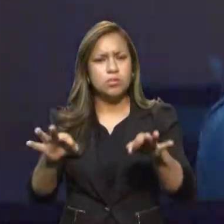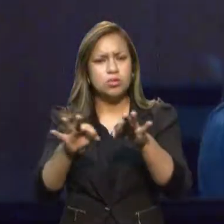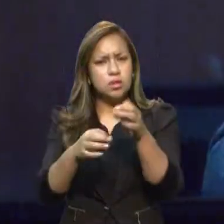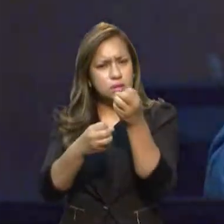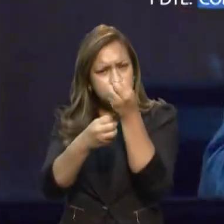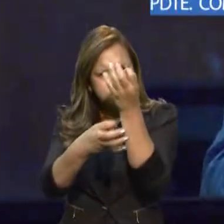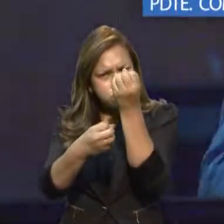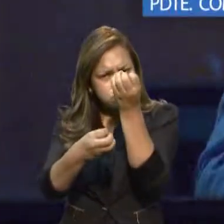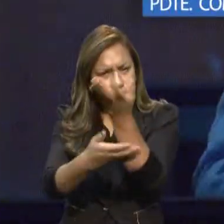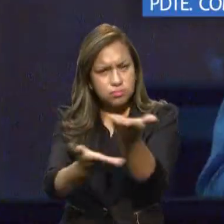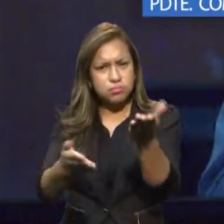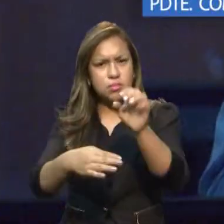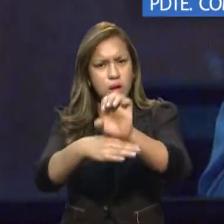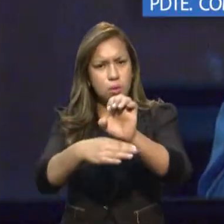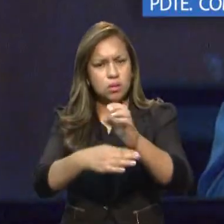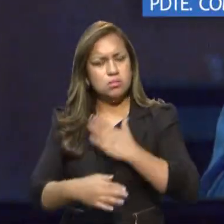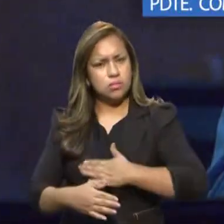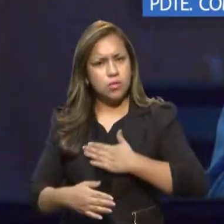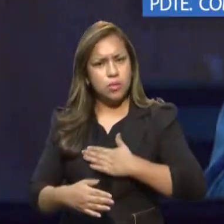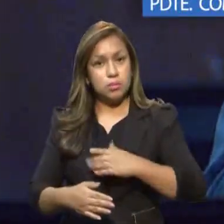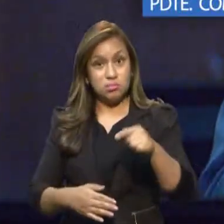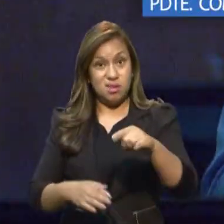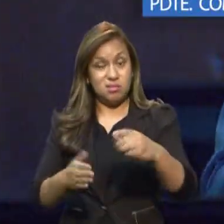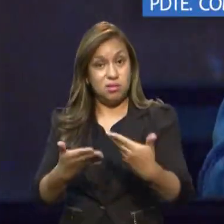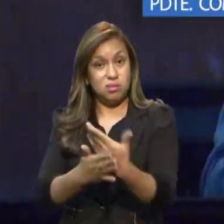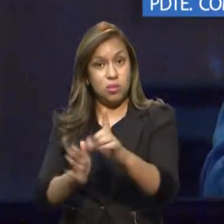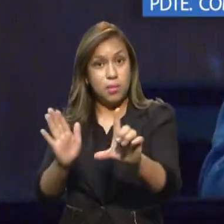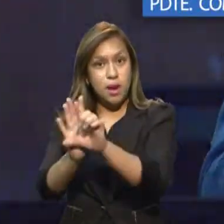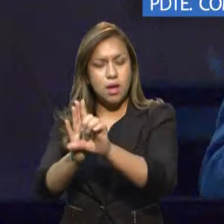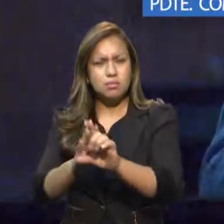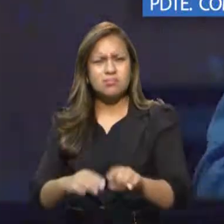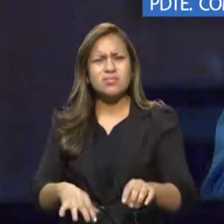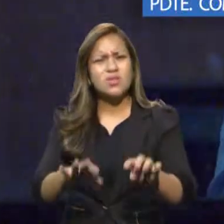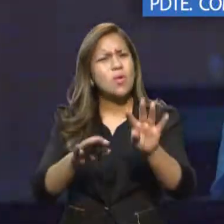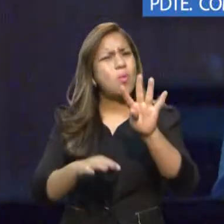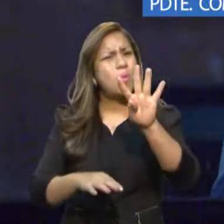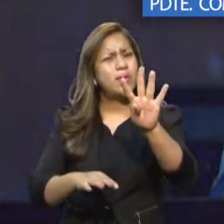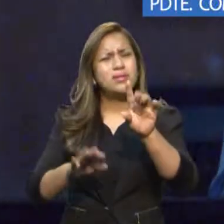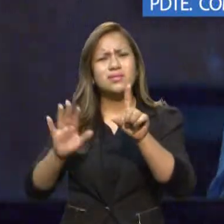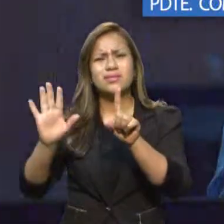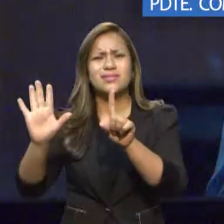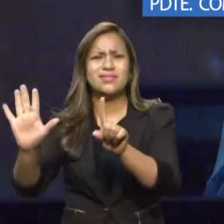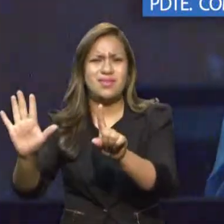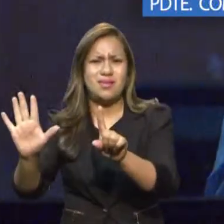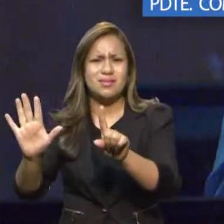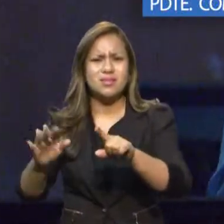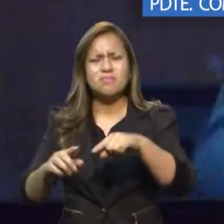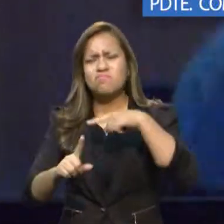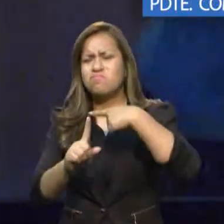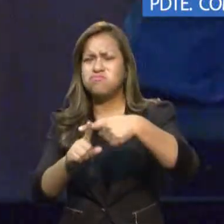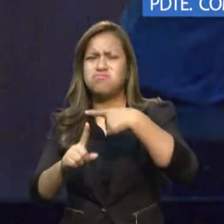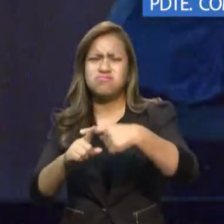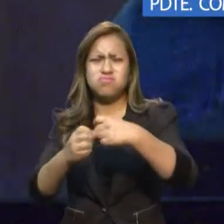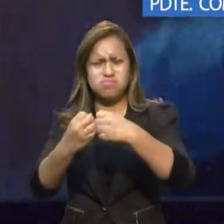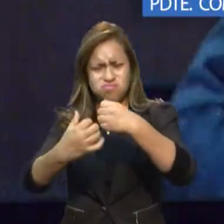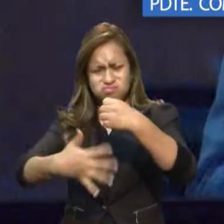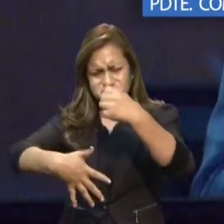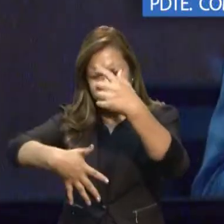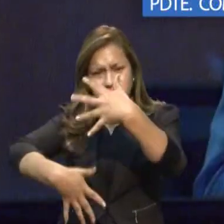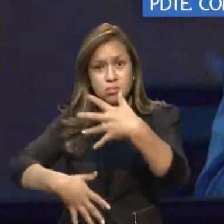Que es importante que el país lo sepa, que tiene más de 46 beneficios que hoy no